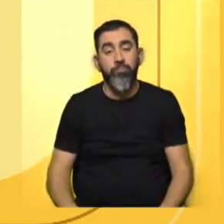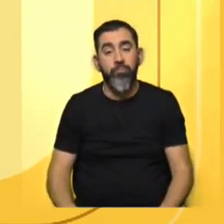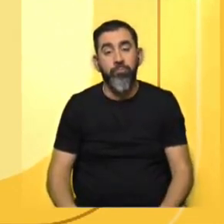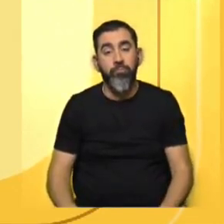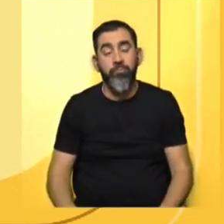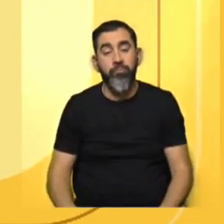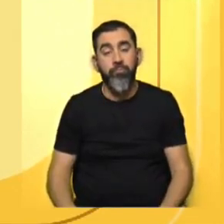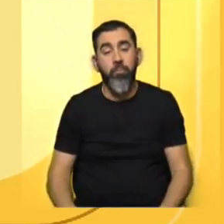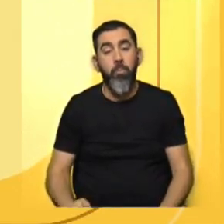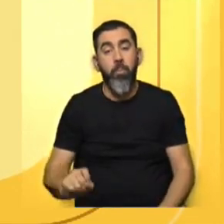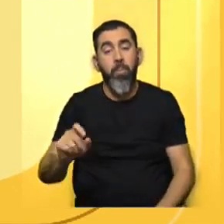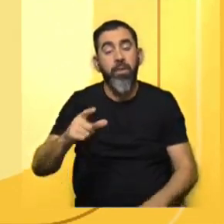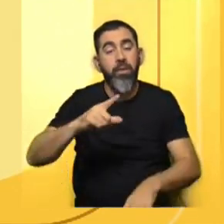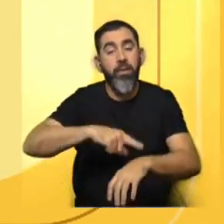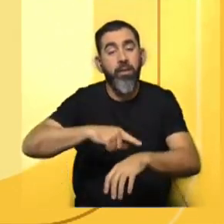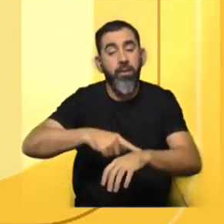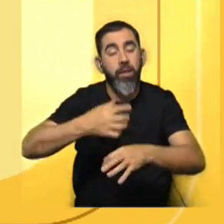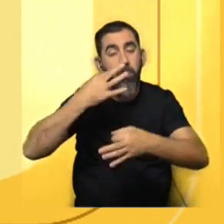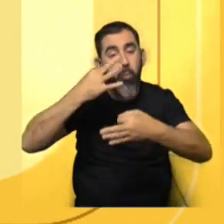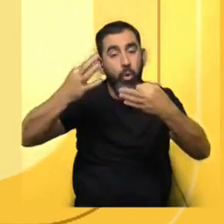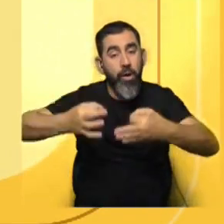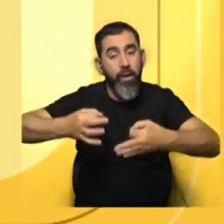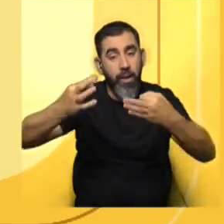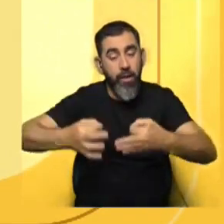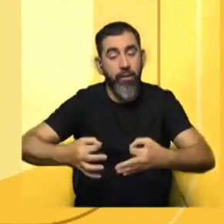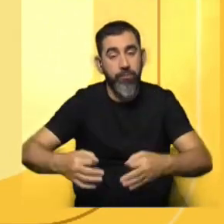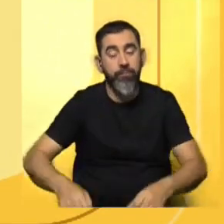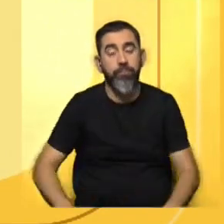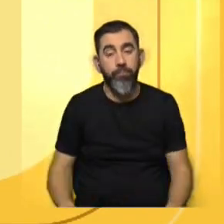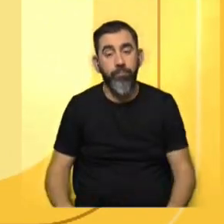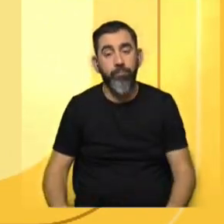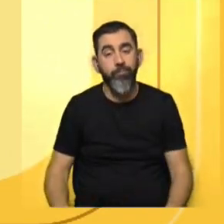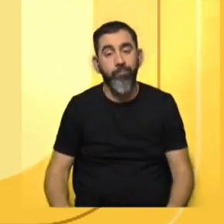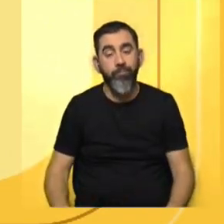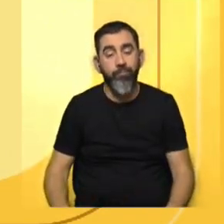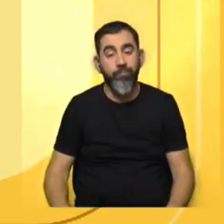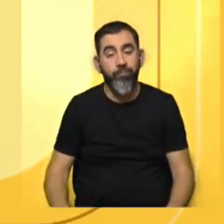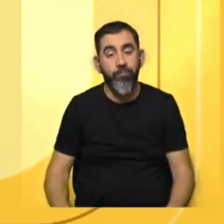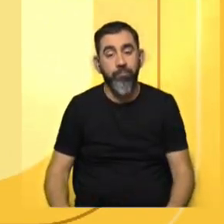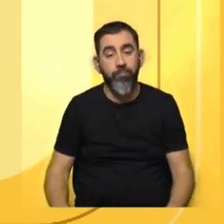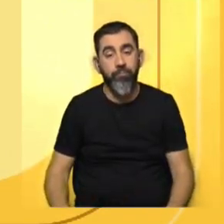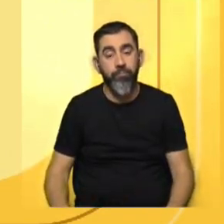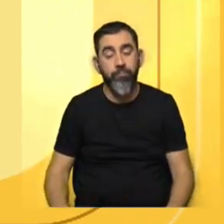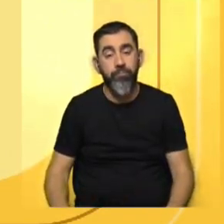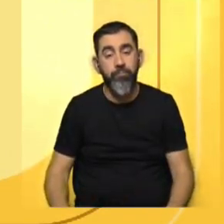los envían en tiempo real y bueno, los toman obviamente en el tiempo